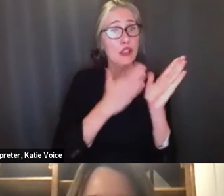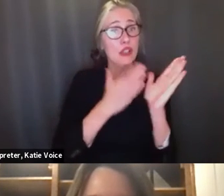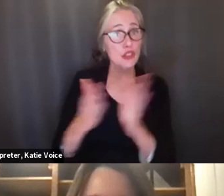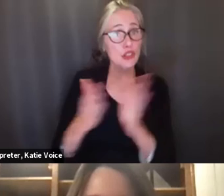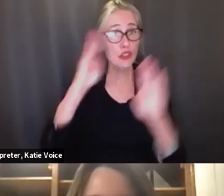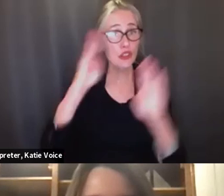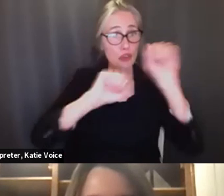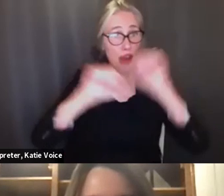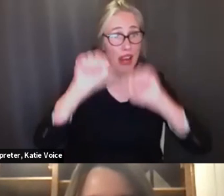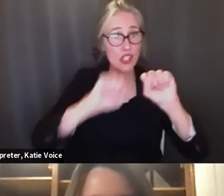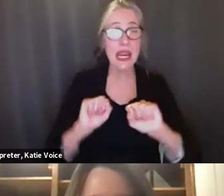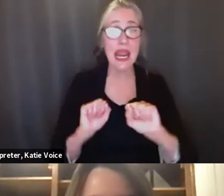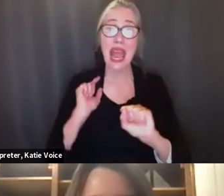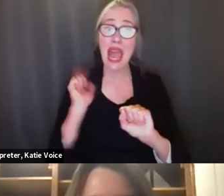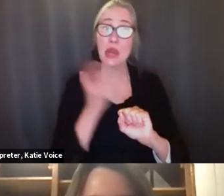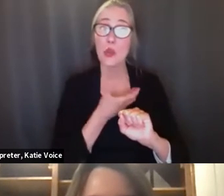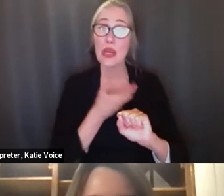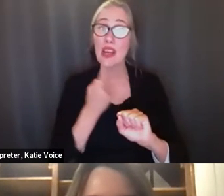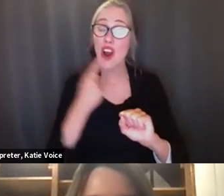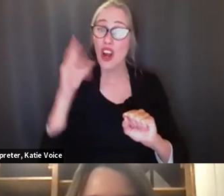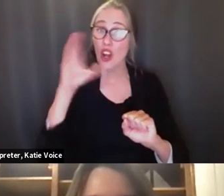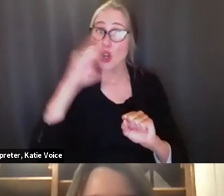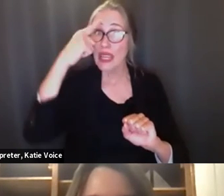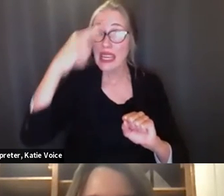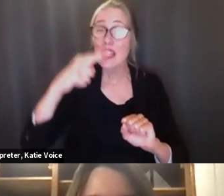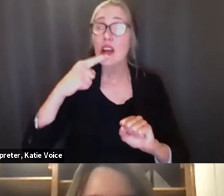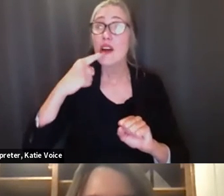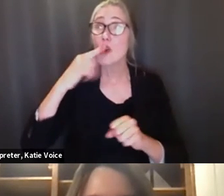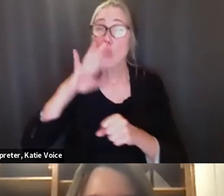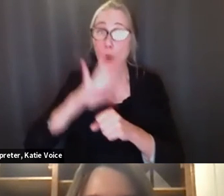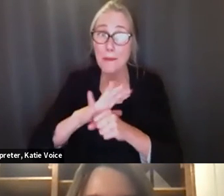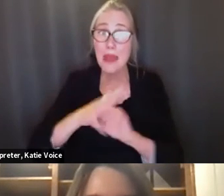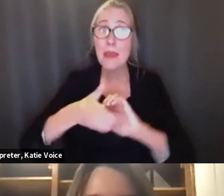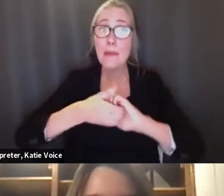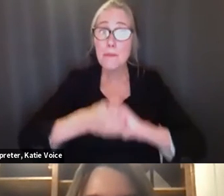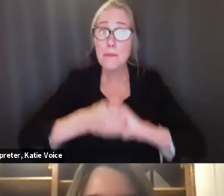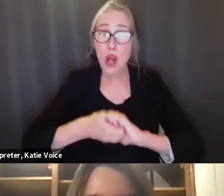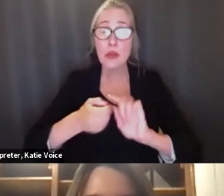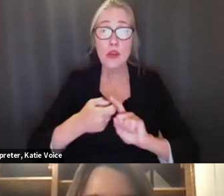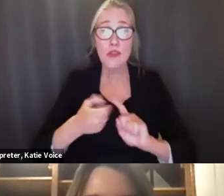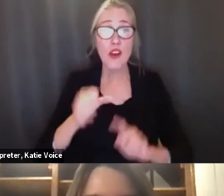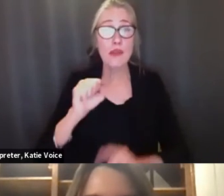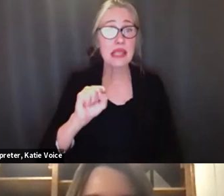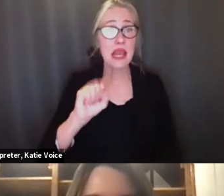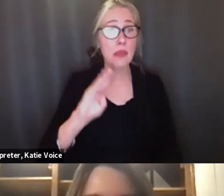estamos buscando un compromiso del Distrito Escolar de Santa Bárbara